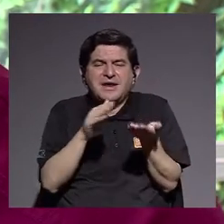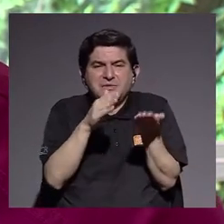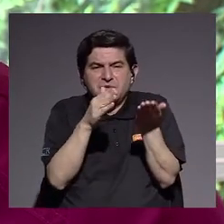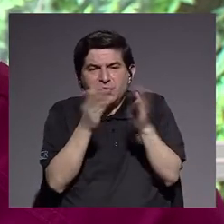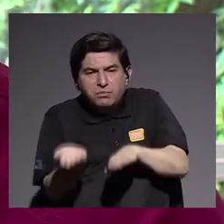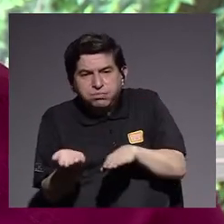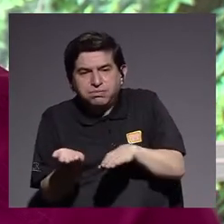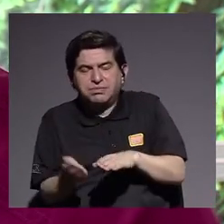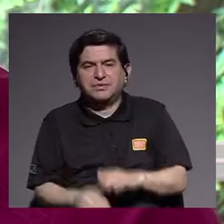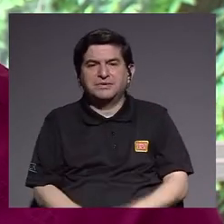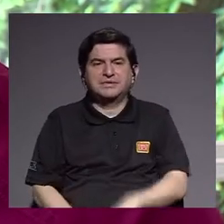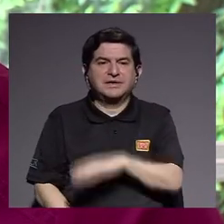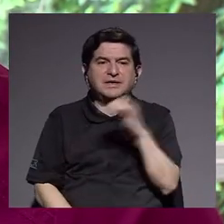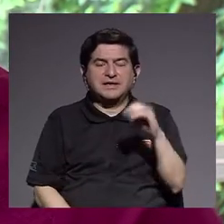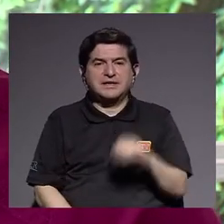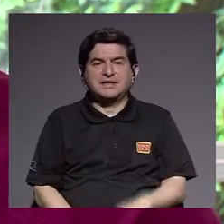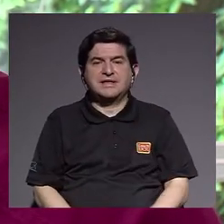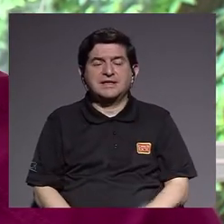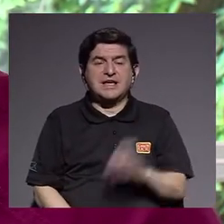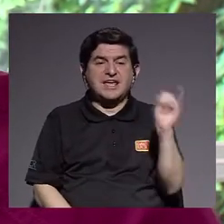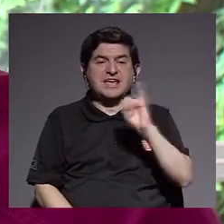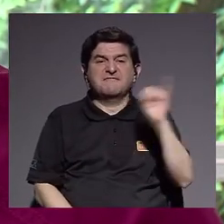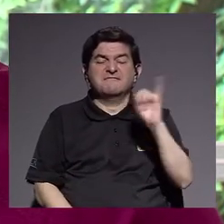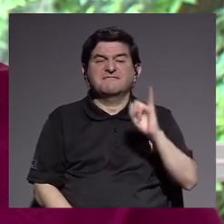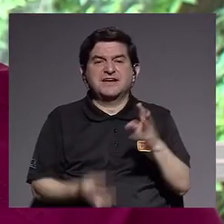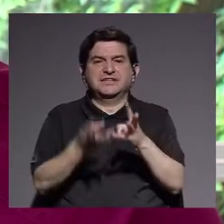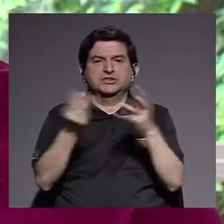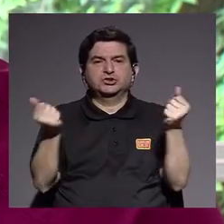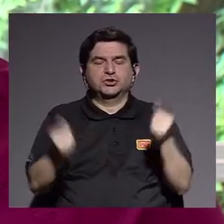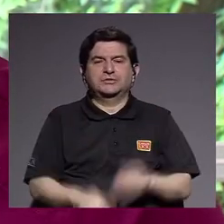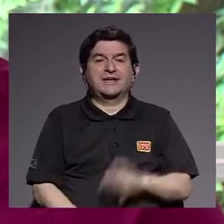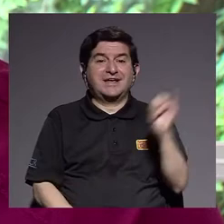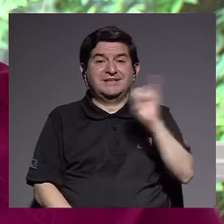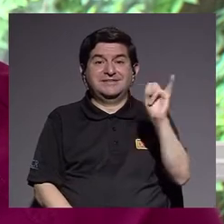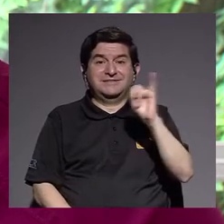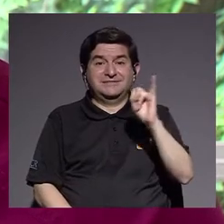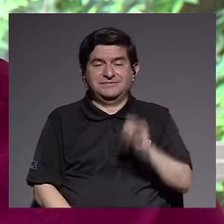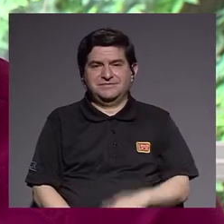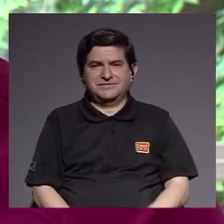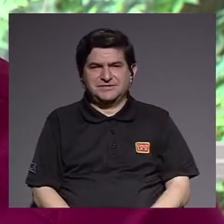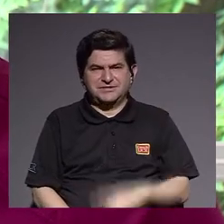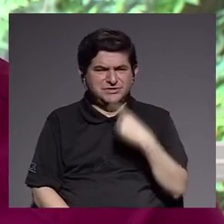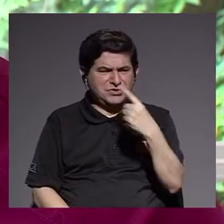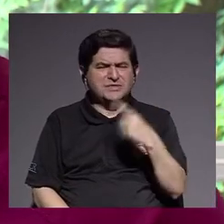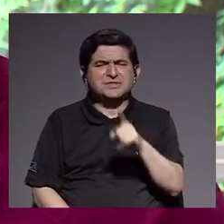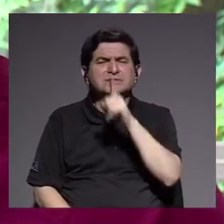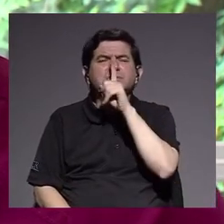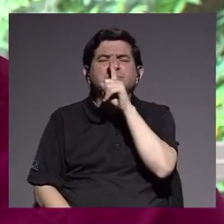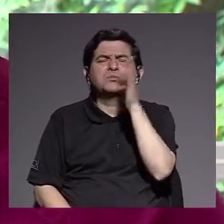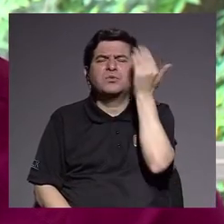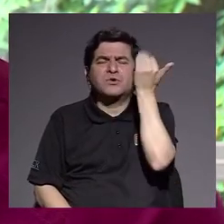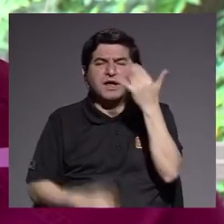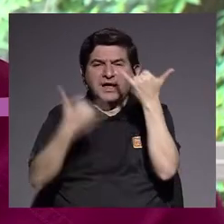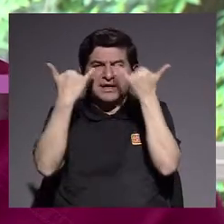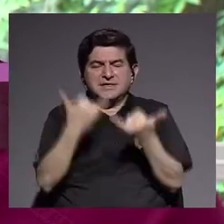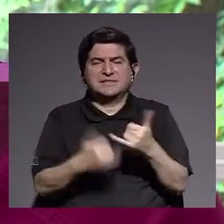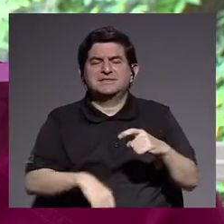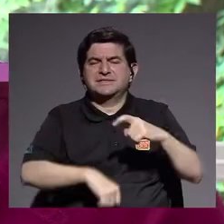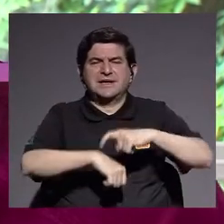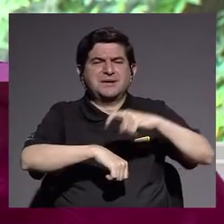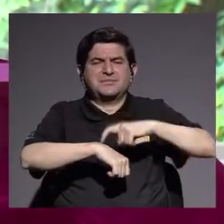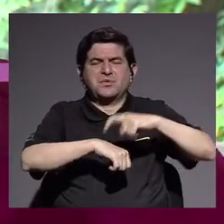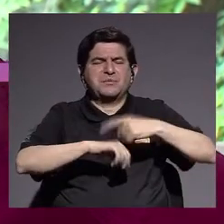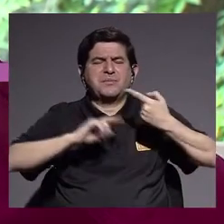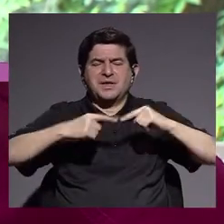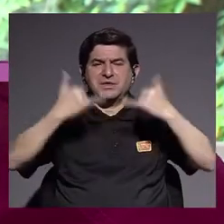de eliminar su terminación nerviosa 15 - ya una infección la infección porque decimos que es silenciosa porque ya